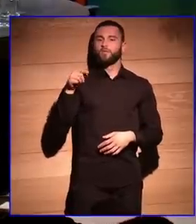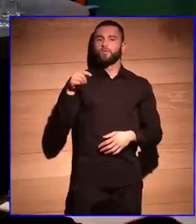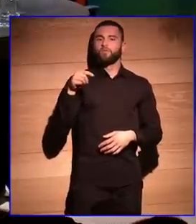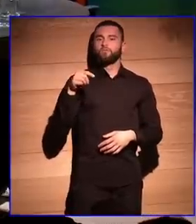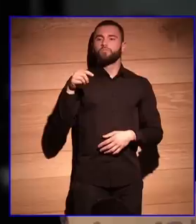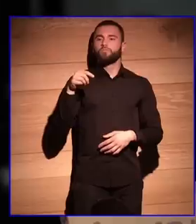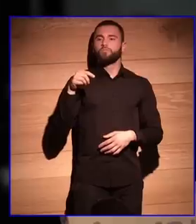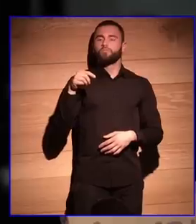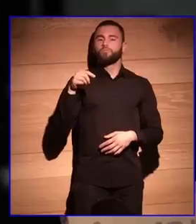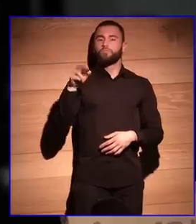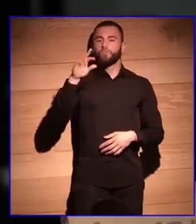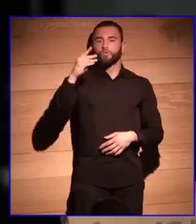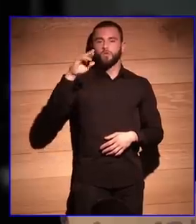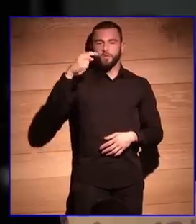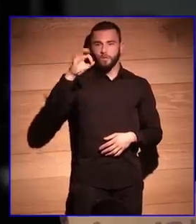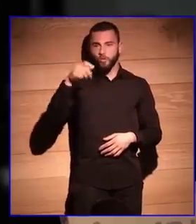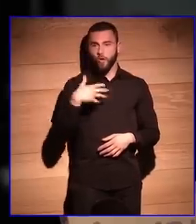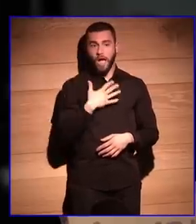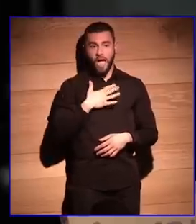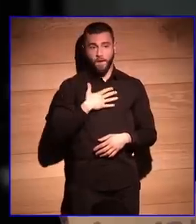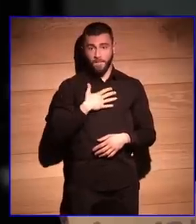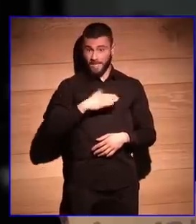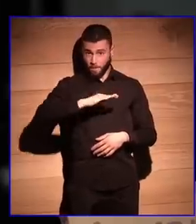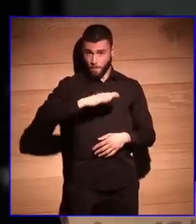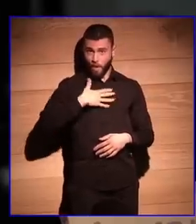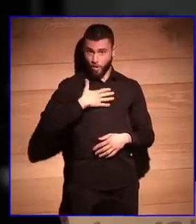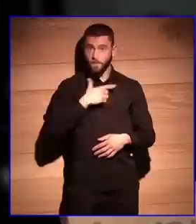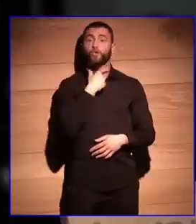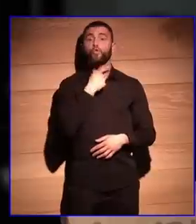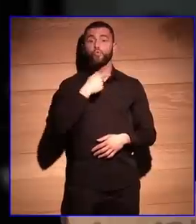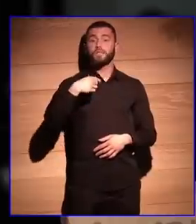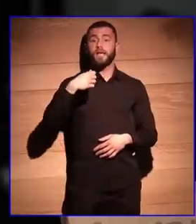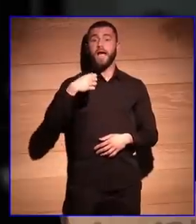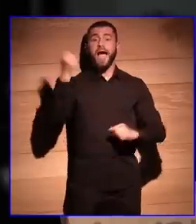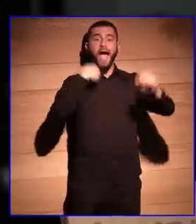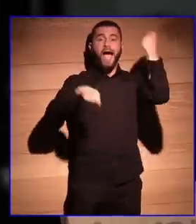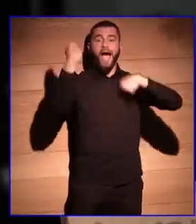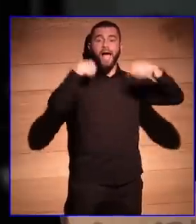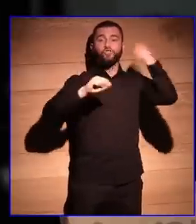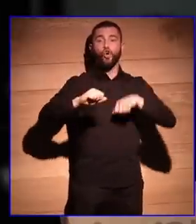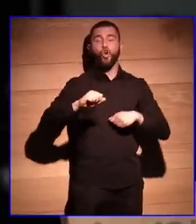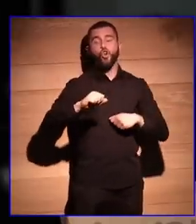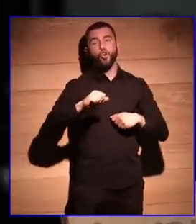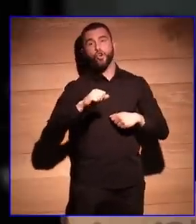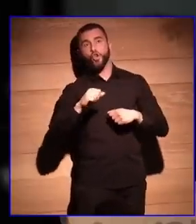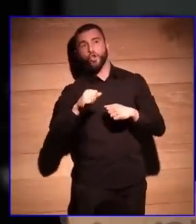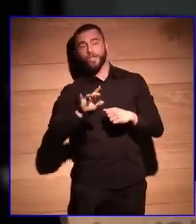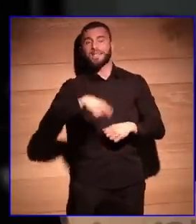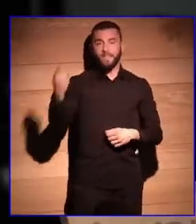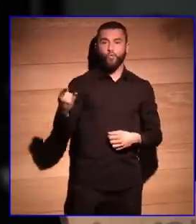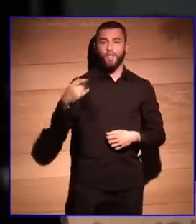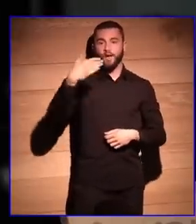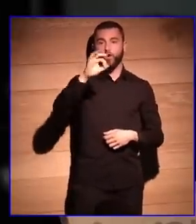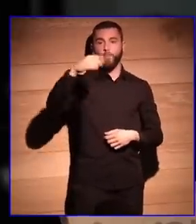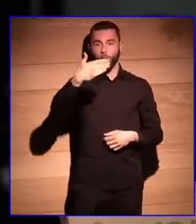A mí me gusta mucho como malo el actor secundario Bob. Maravilloso. Porque es un villano, sí, improbable. Muerte contigo